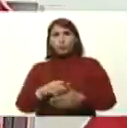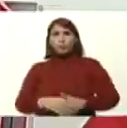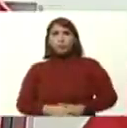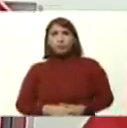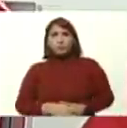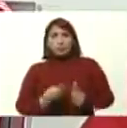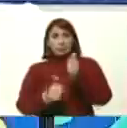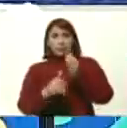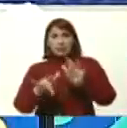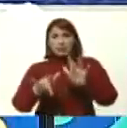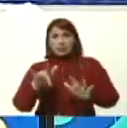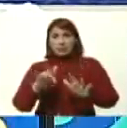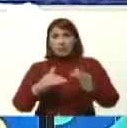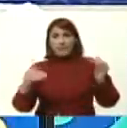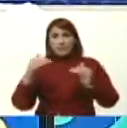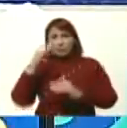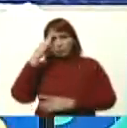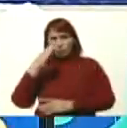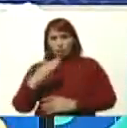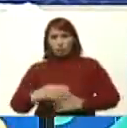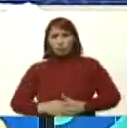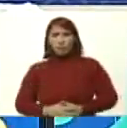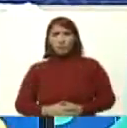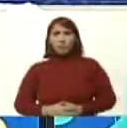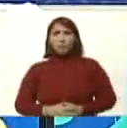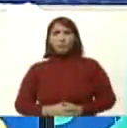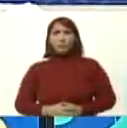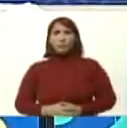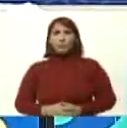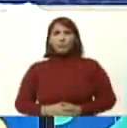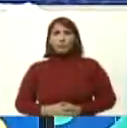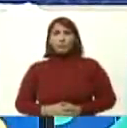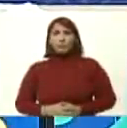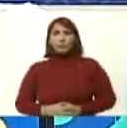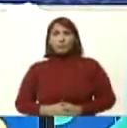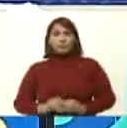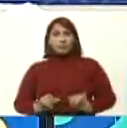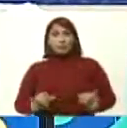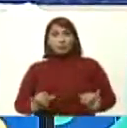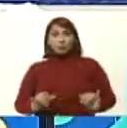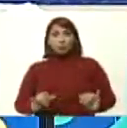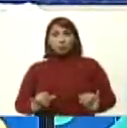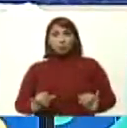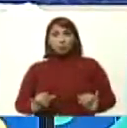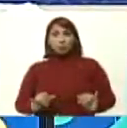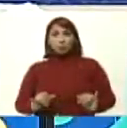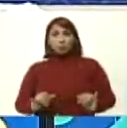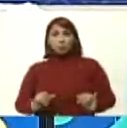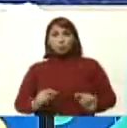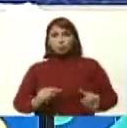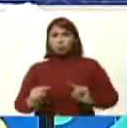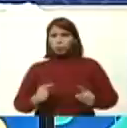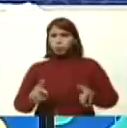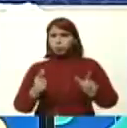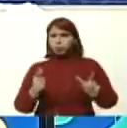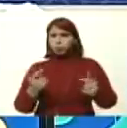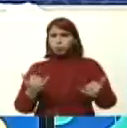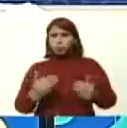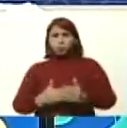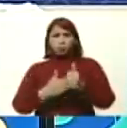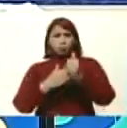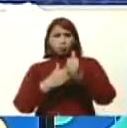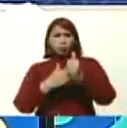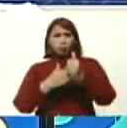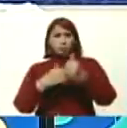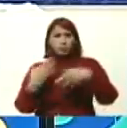Y su secretario, el mayor general ejército, en situación ya de reserva activa, como líder ya